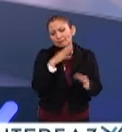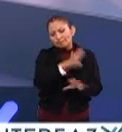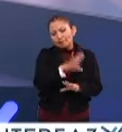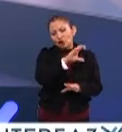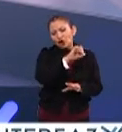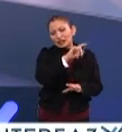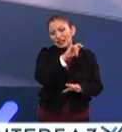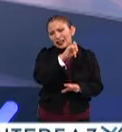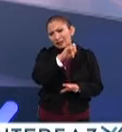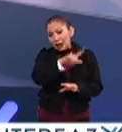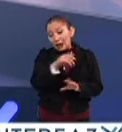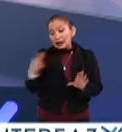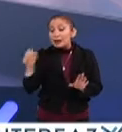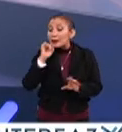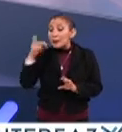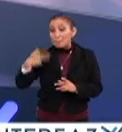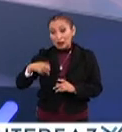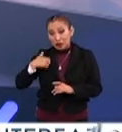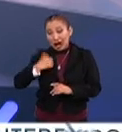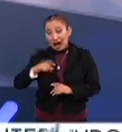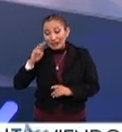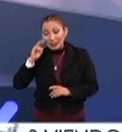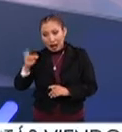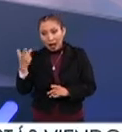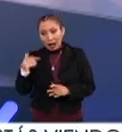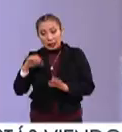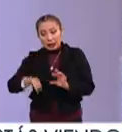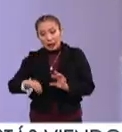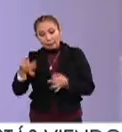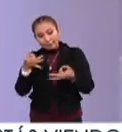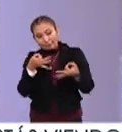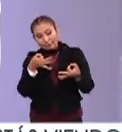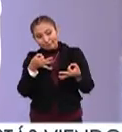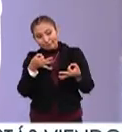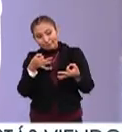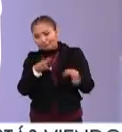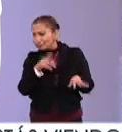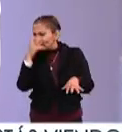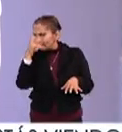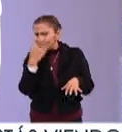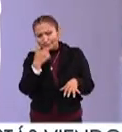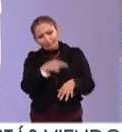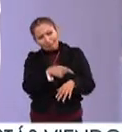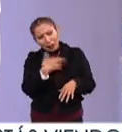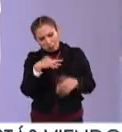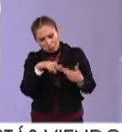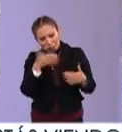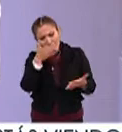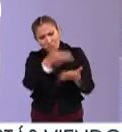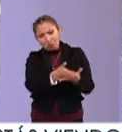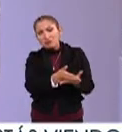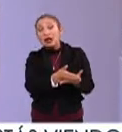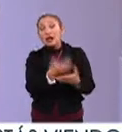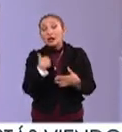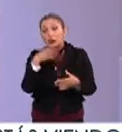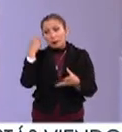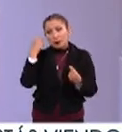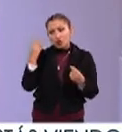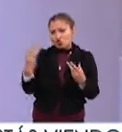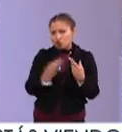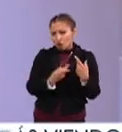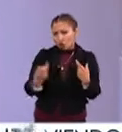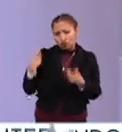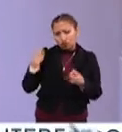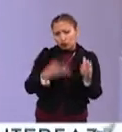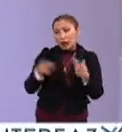occidental, y a partir de ello los canadienses, bueno, fue el interés más bien de ellos de voltear hacia México y tener la relación con nosotros. Hemos aprendido